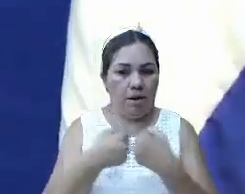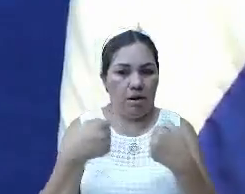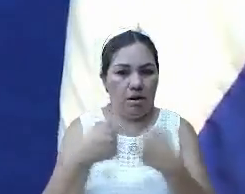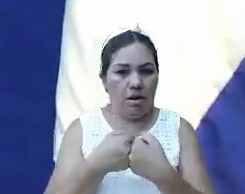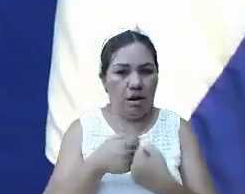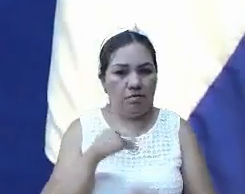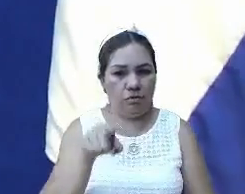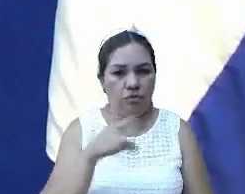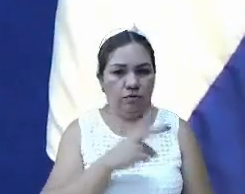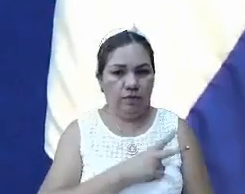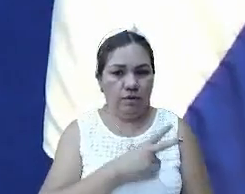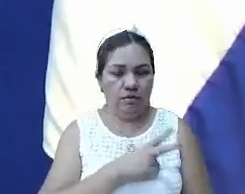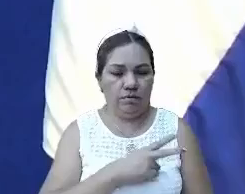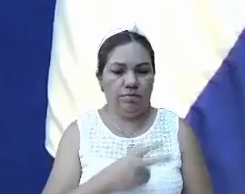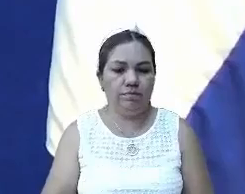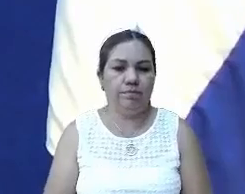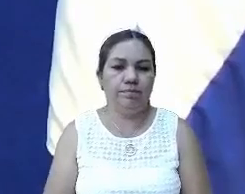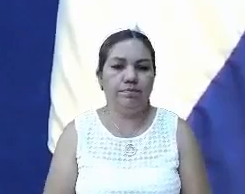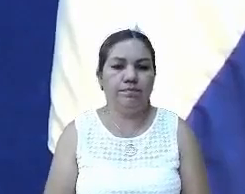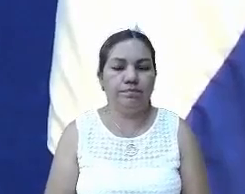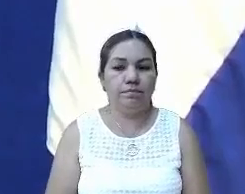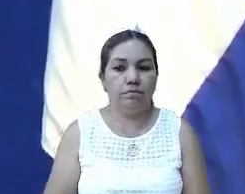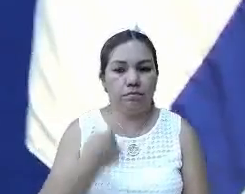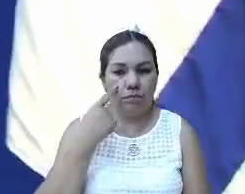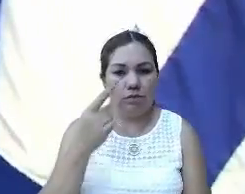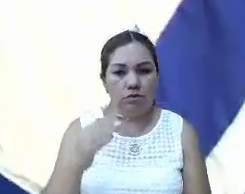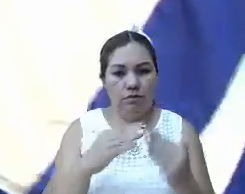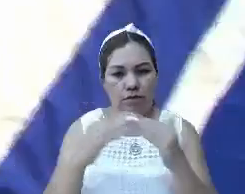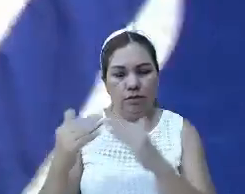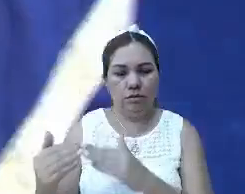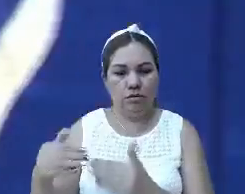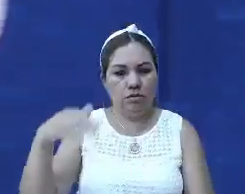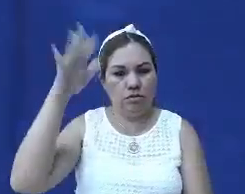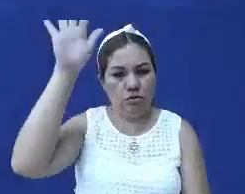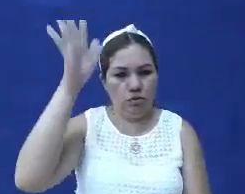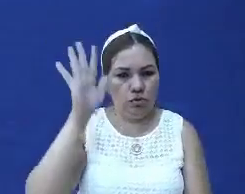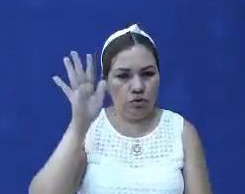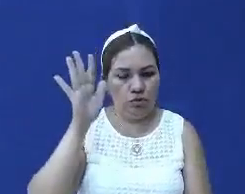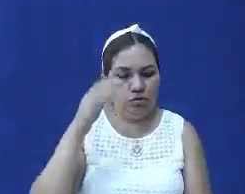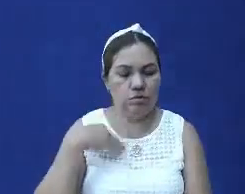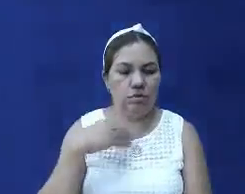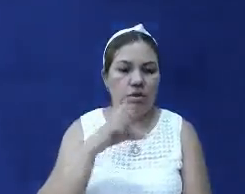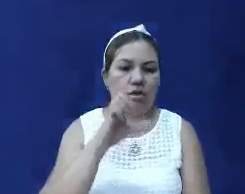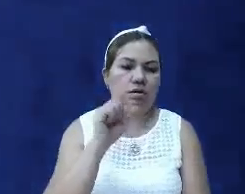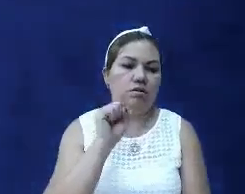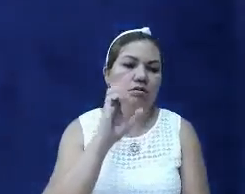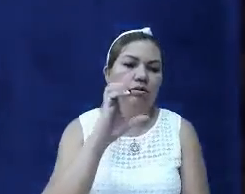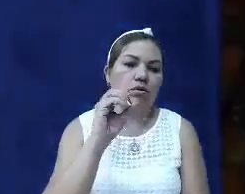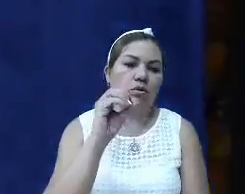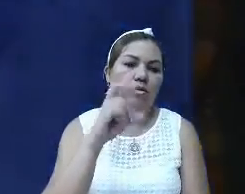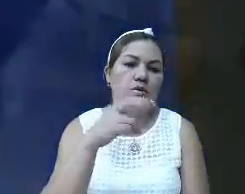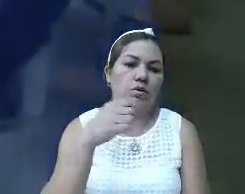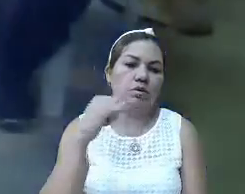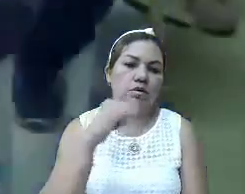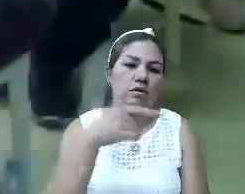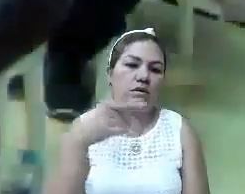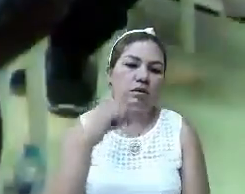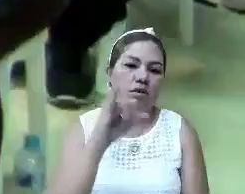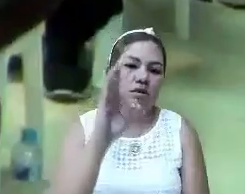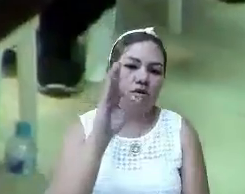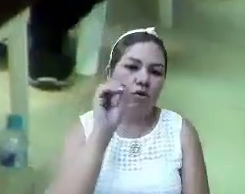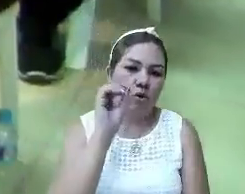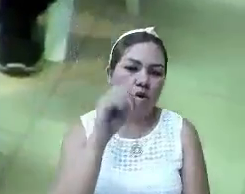por tu vida. Mirar a tu vecino y decirle: Dios te ha escogido a ti para que seas un guardián de la